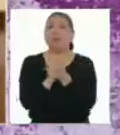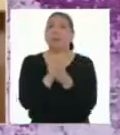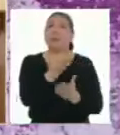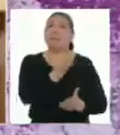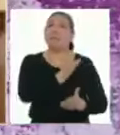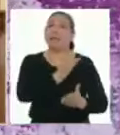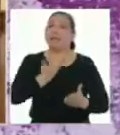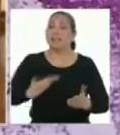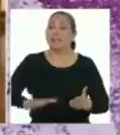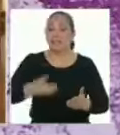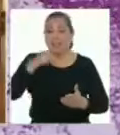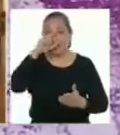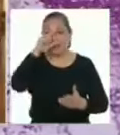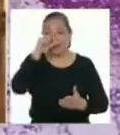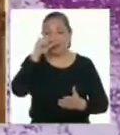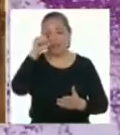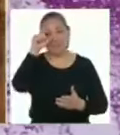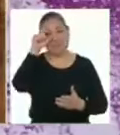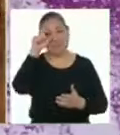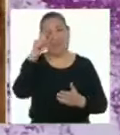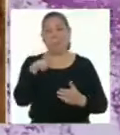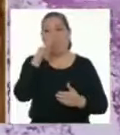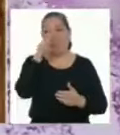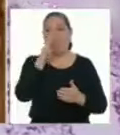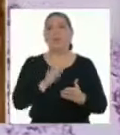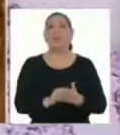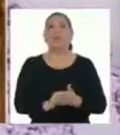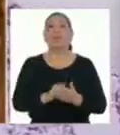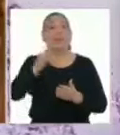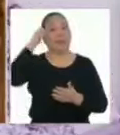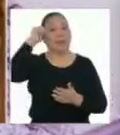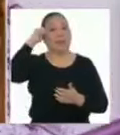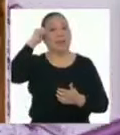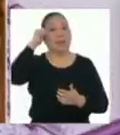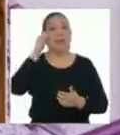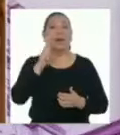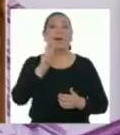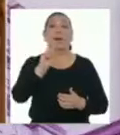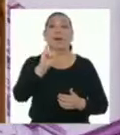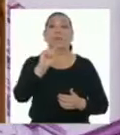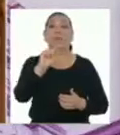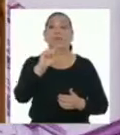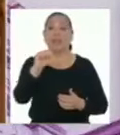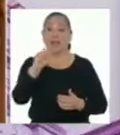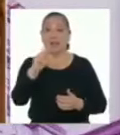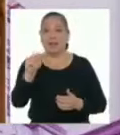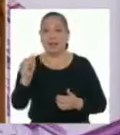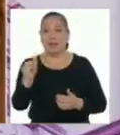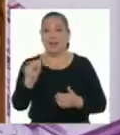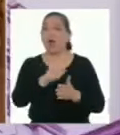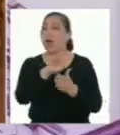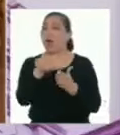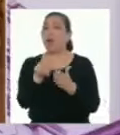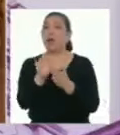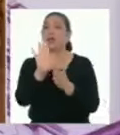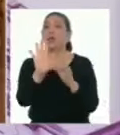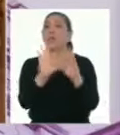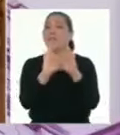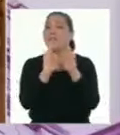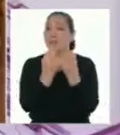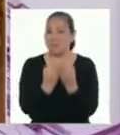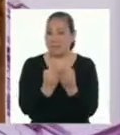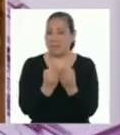Saludamos al señor presidente de la República Peruana, ingeniero Martín Vizcarra Cornejo, y a todos sus